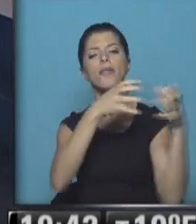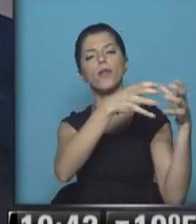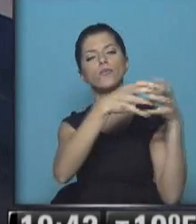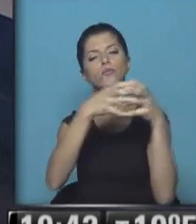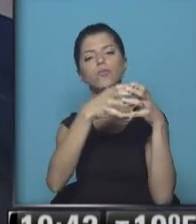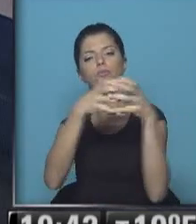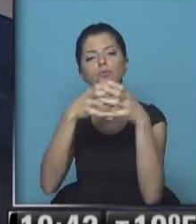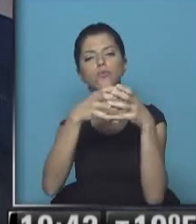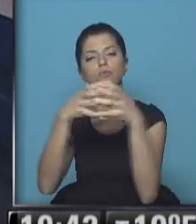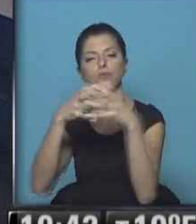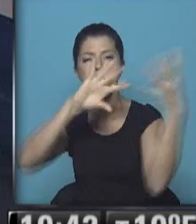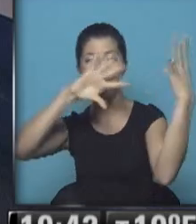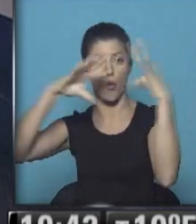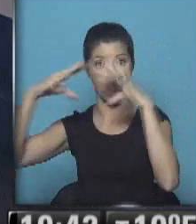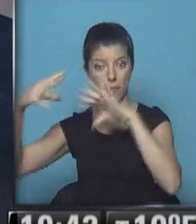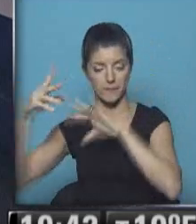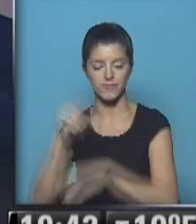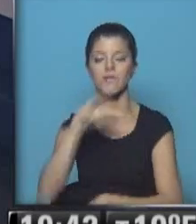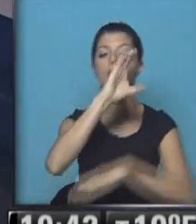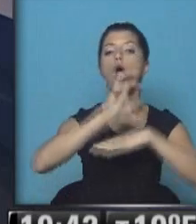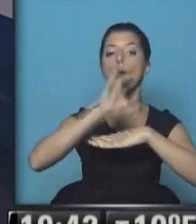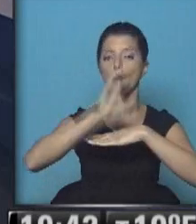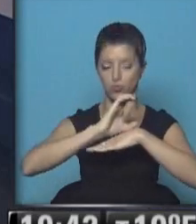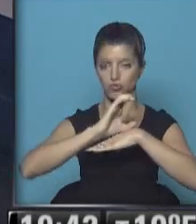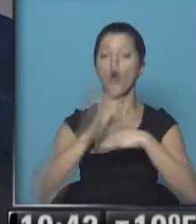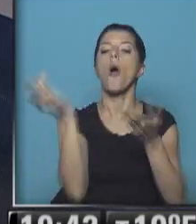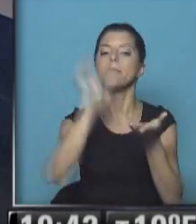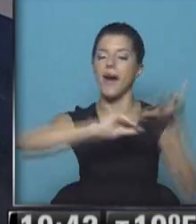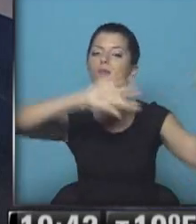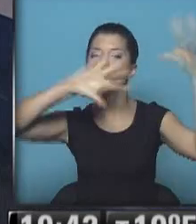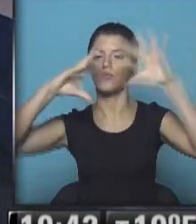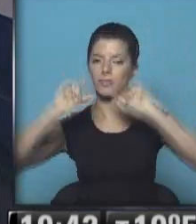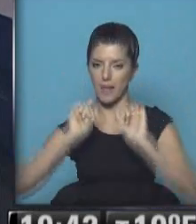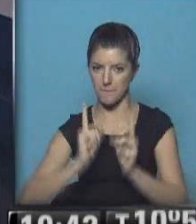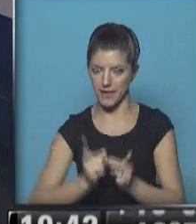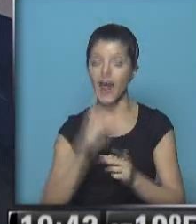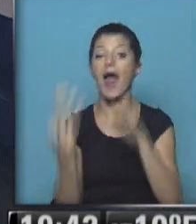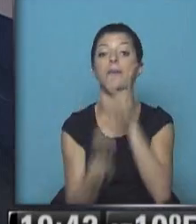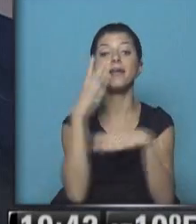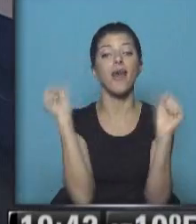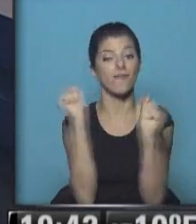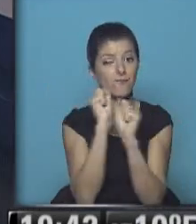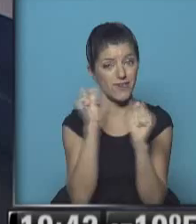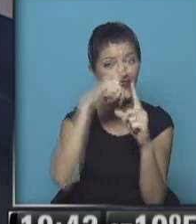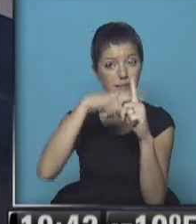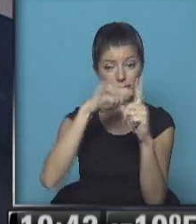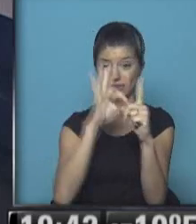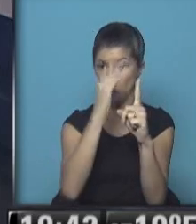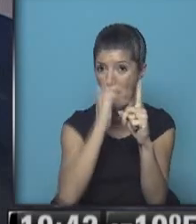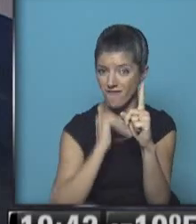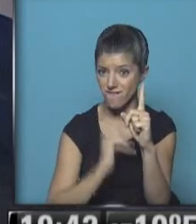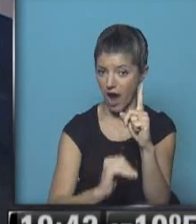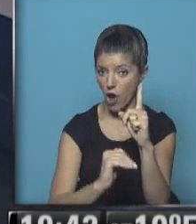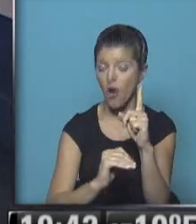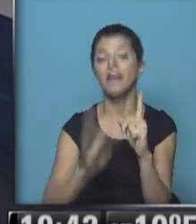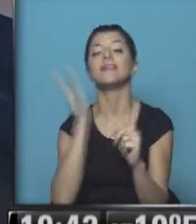a aumentar un poquito la nubosidad. En la región de Cuyo, aumentos de nubosidad allí también, con una mañana fría, temperaturas bajo cero, temperaturas frescas